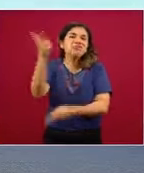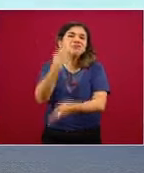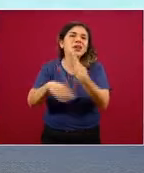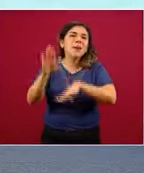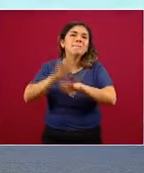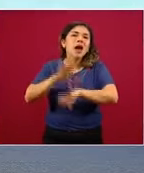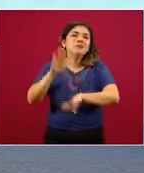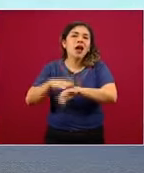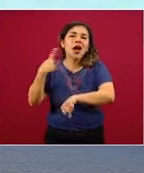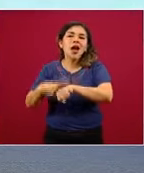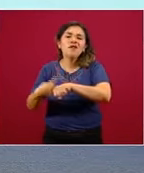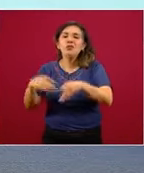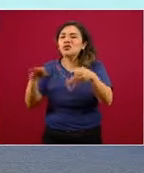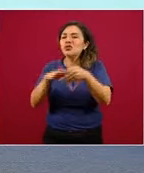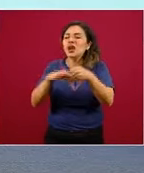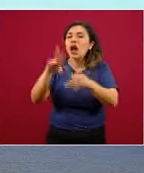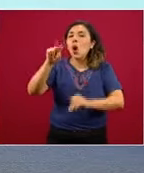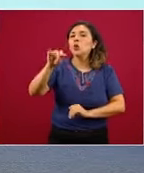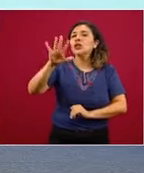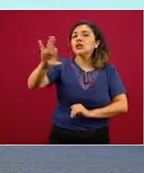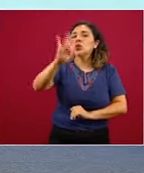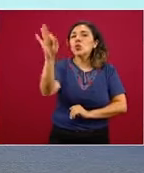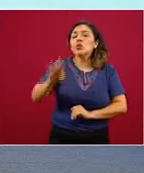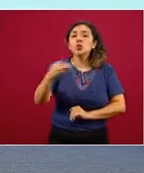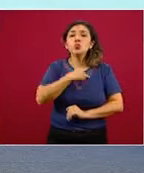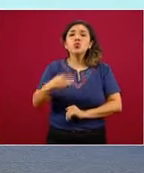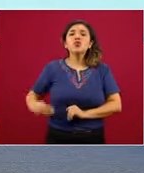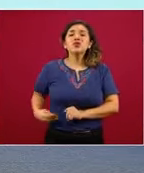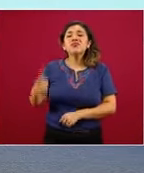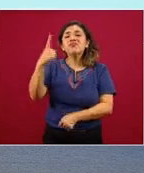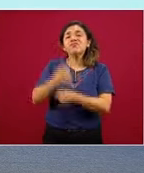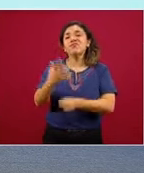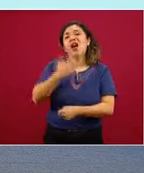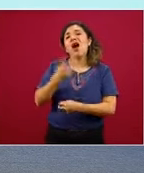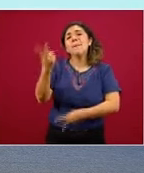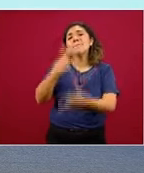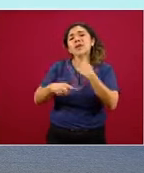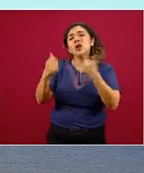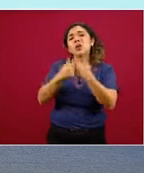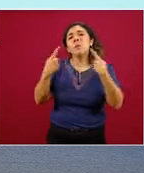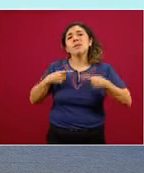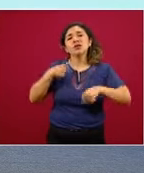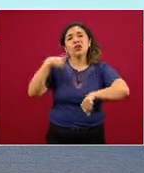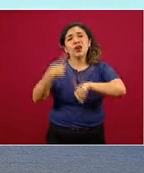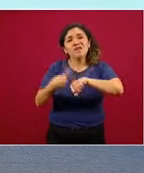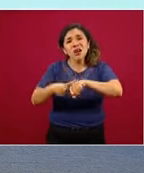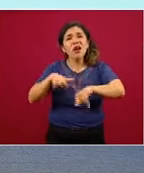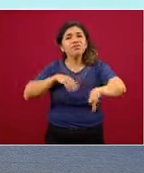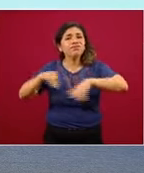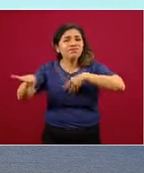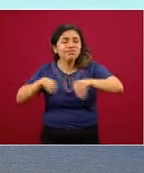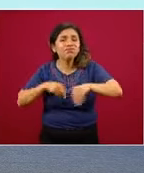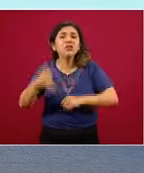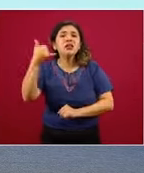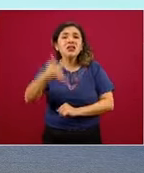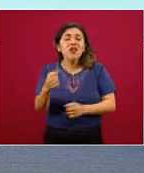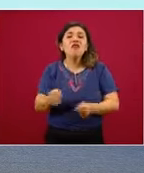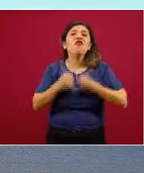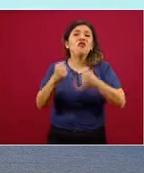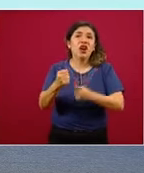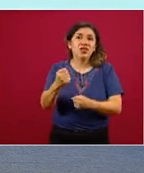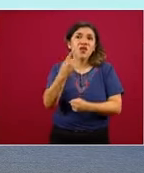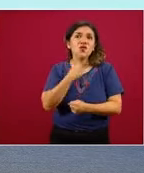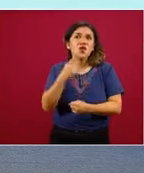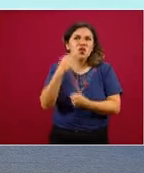con prácticamente el 85% de los municipios de la entidad, no solamente con transmisión, sino con